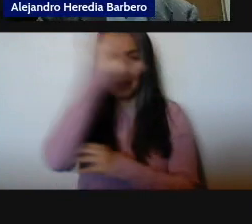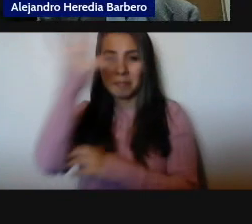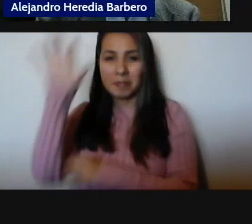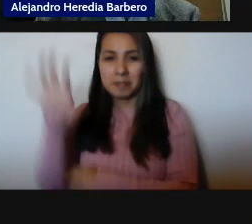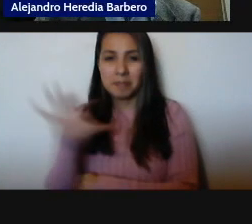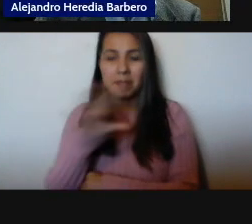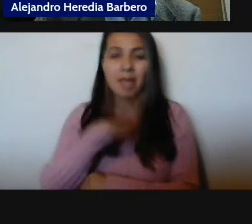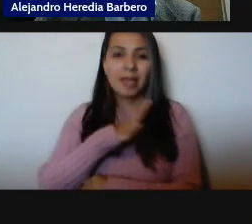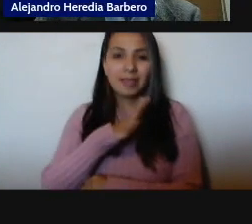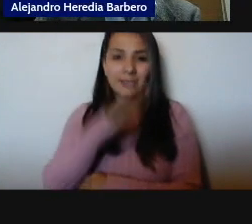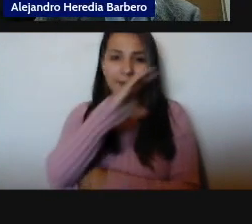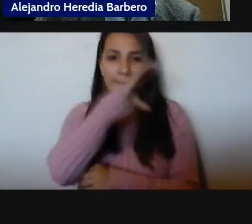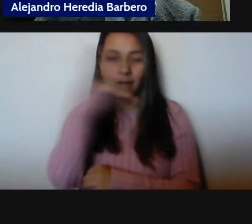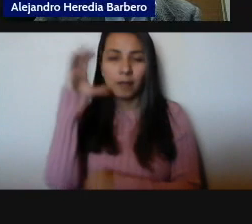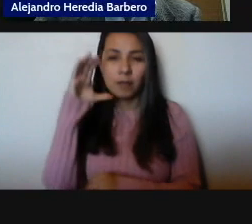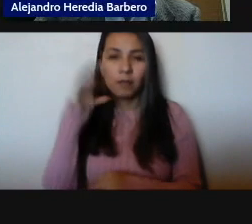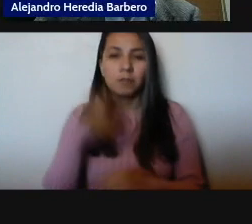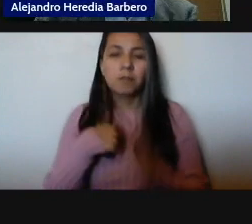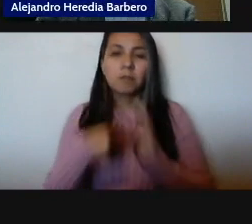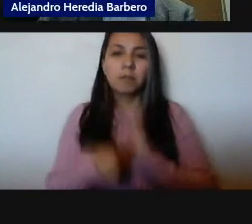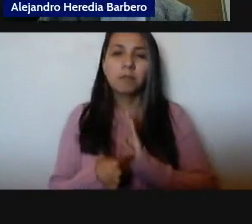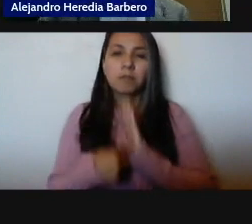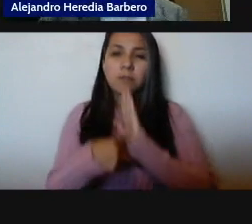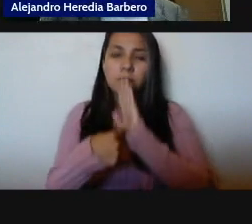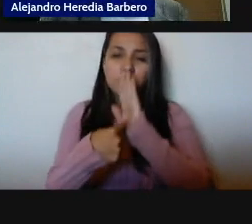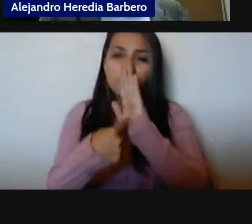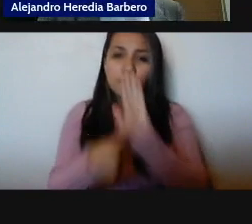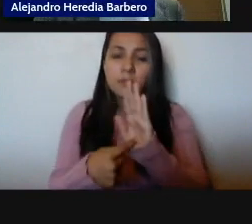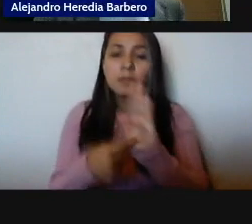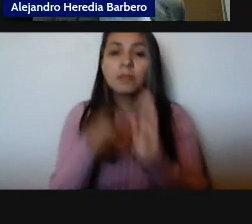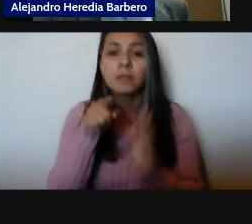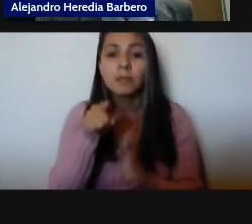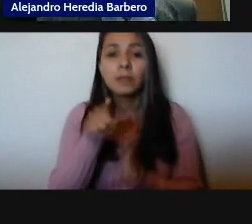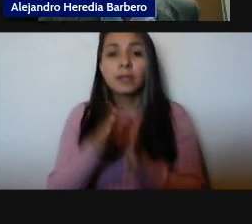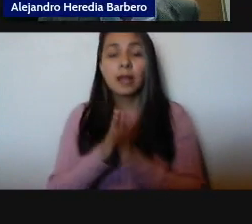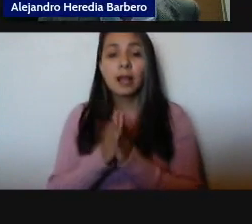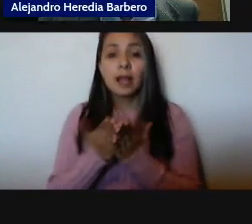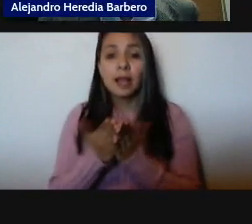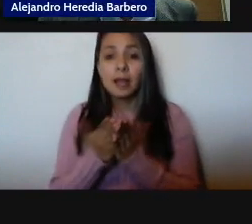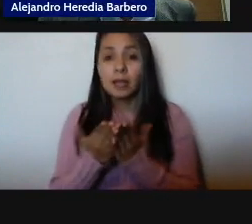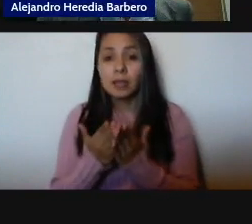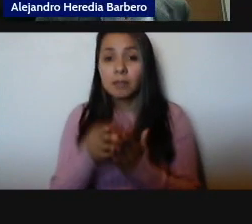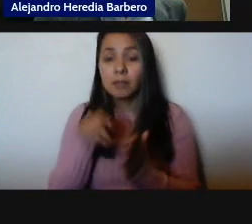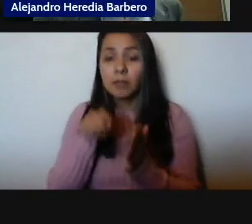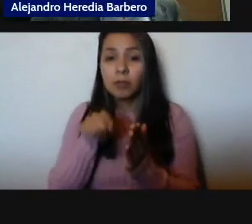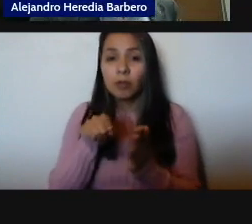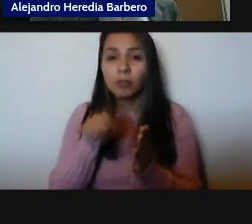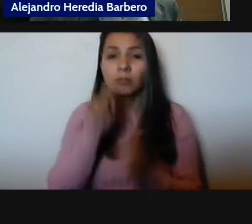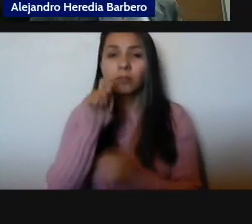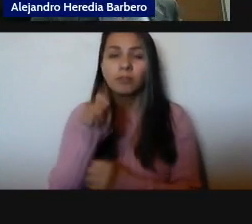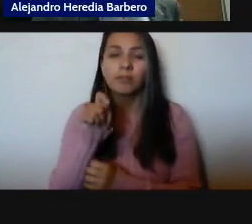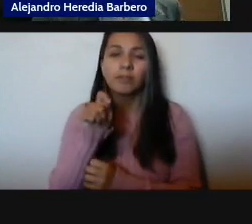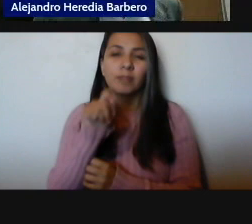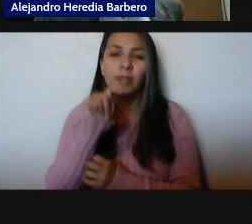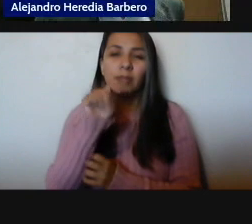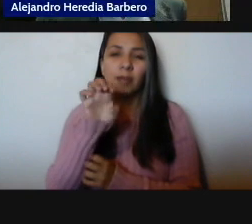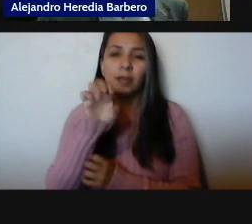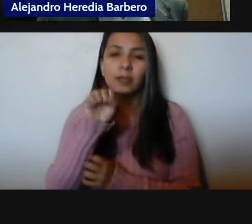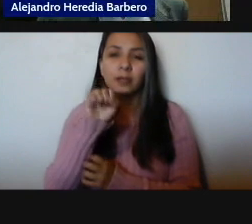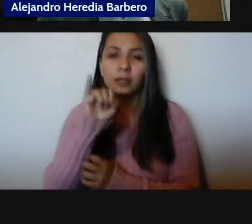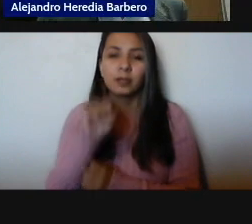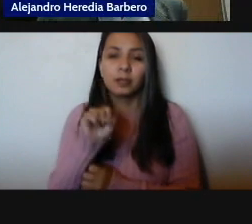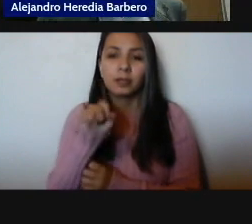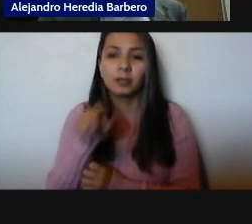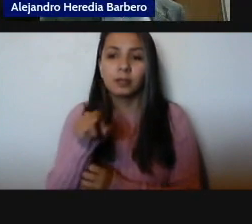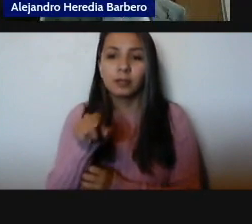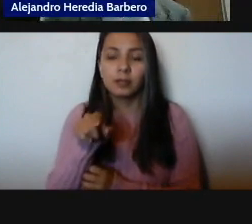en este grupo de imágenes que tengo aquí, en esta diapositiva, presento también un libro que habla justamente de esta tesis de Alfonso